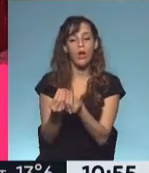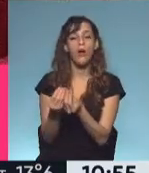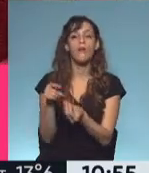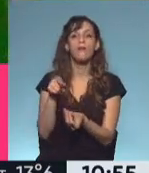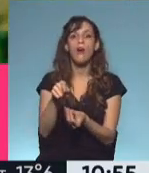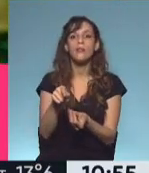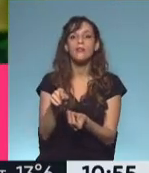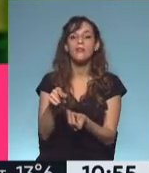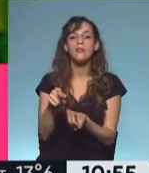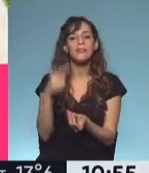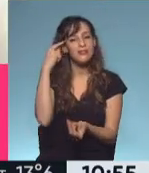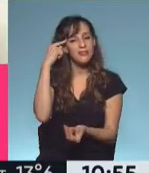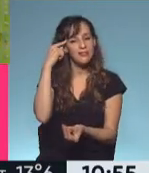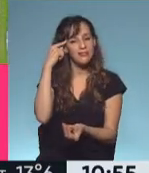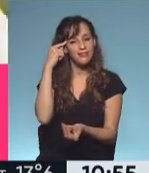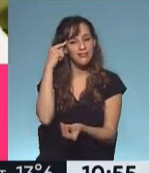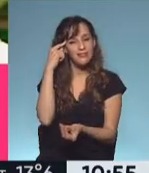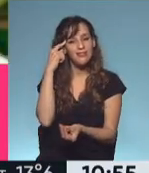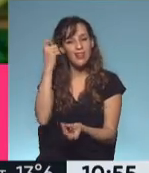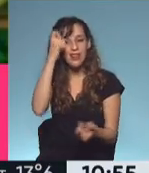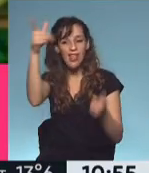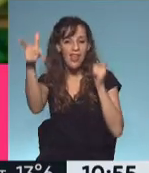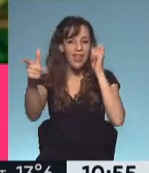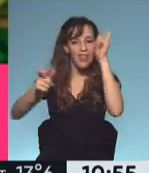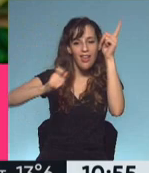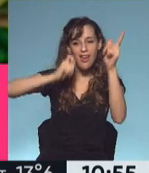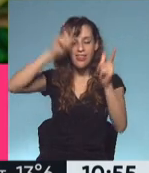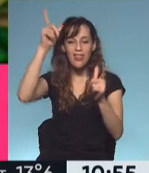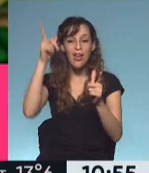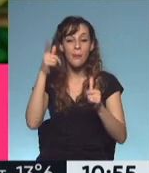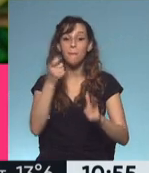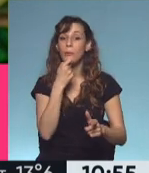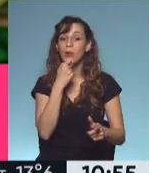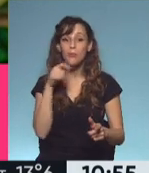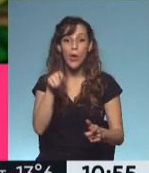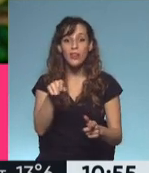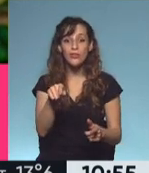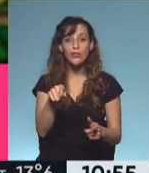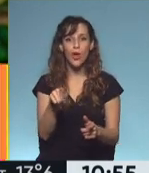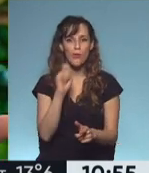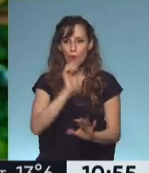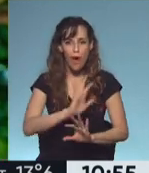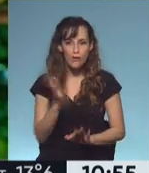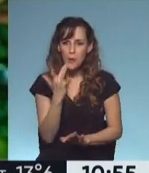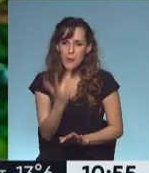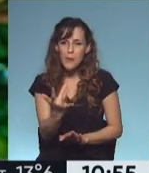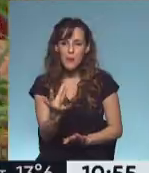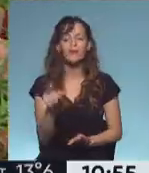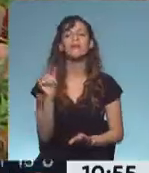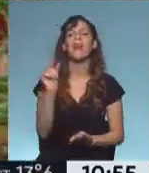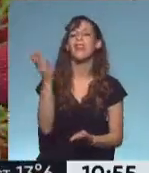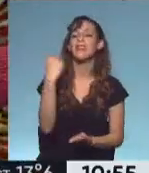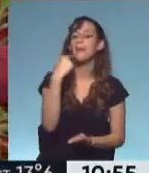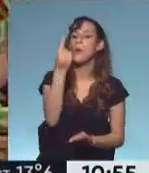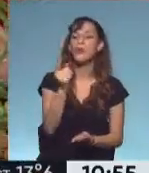idea de decoración. Mirá acá el de Mickey, el pantaloncito de Mickey. Esto es un espectáculo. Ese es un aloe. Vos recién decías aquel si era un